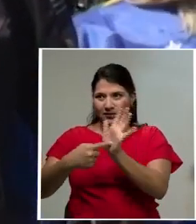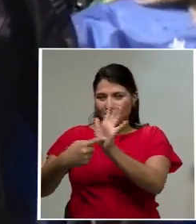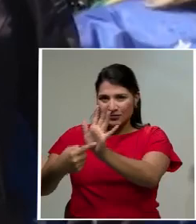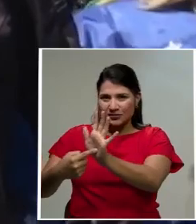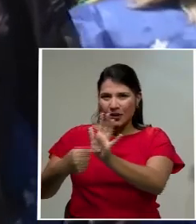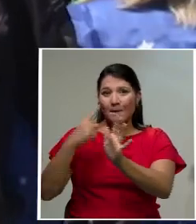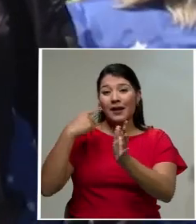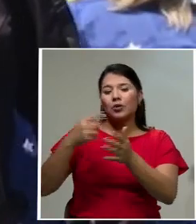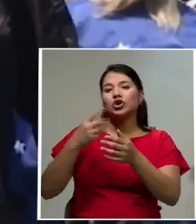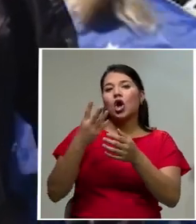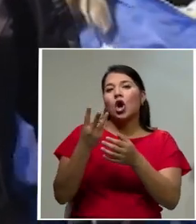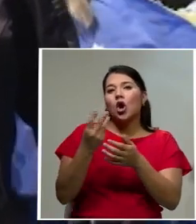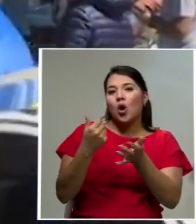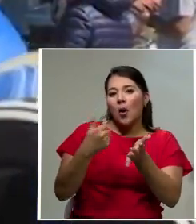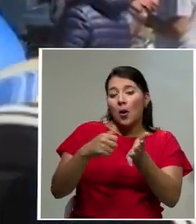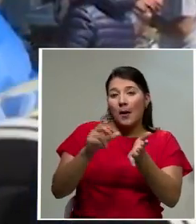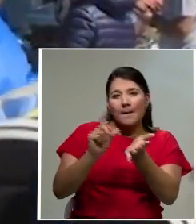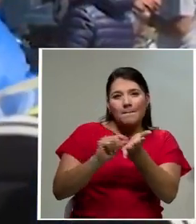contarse físicamente.